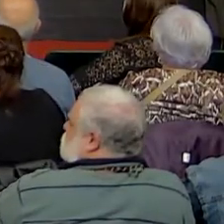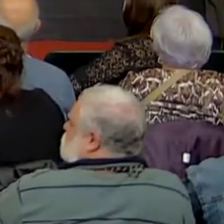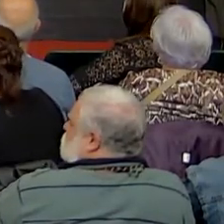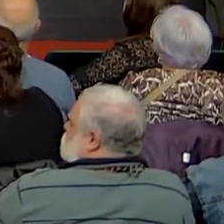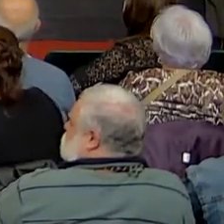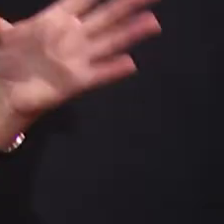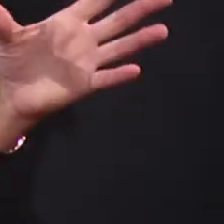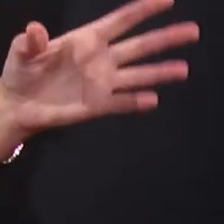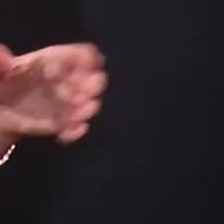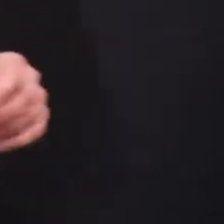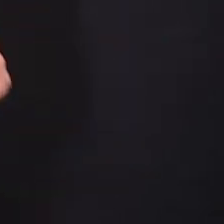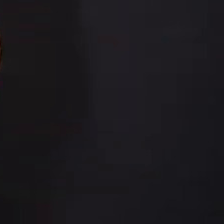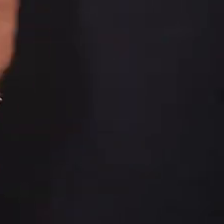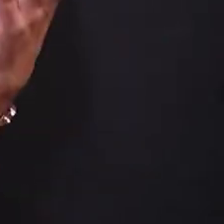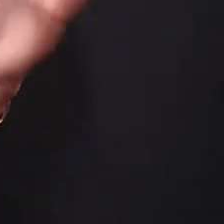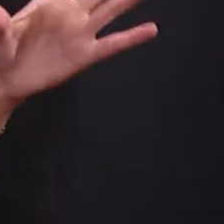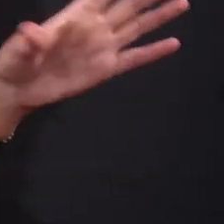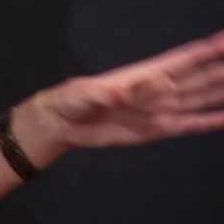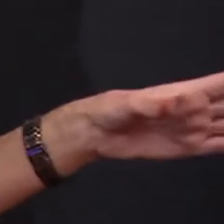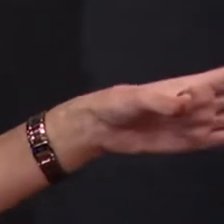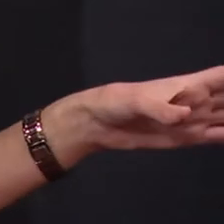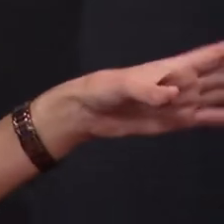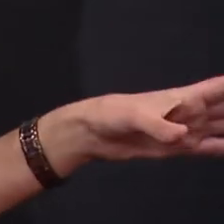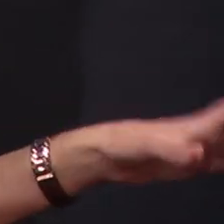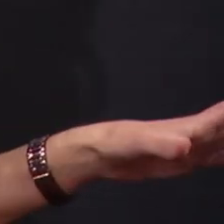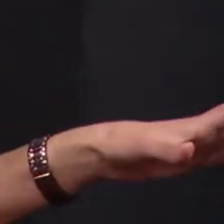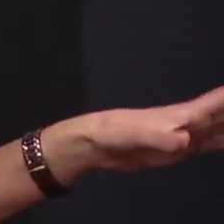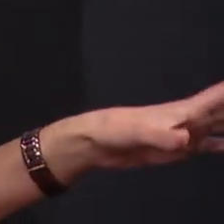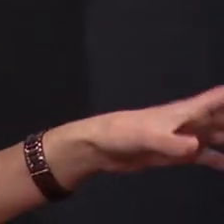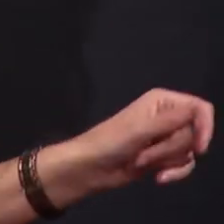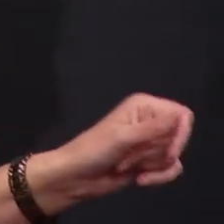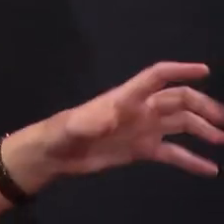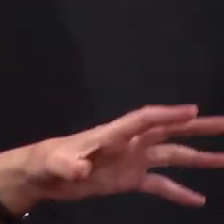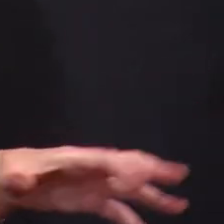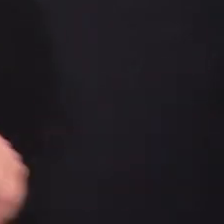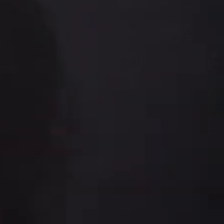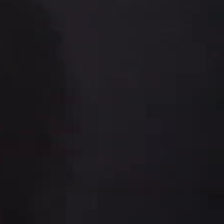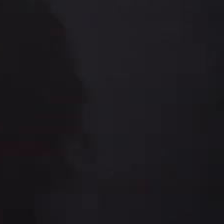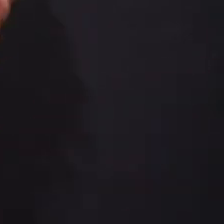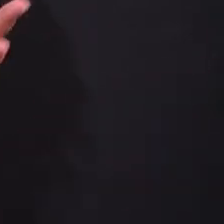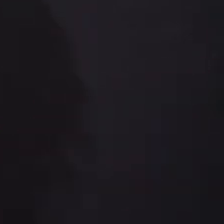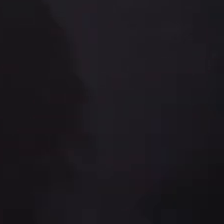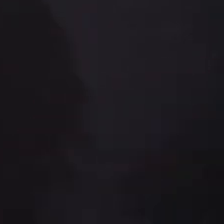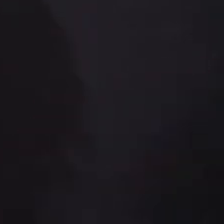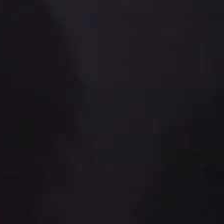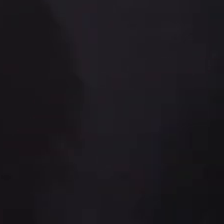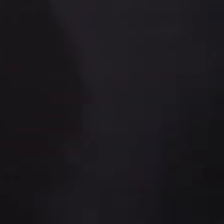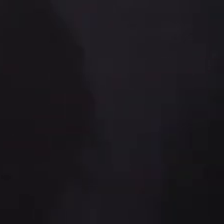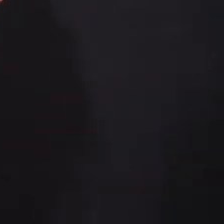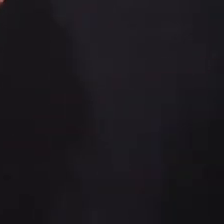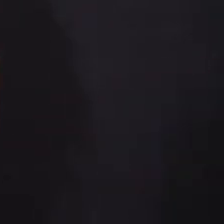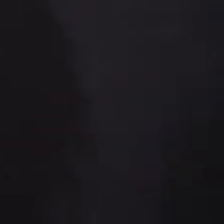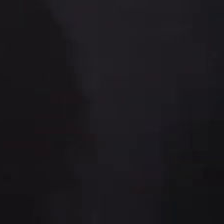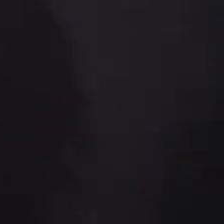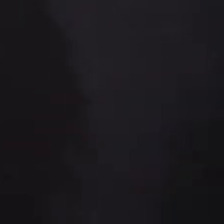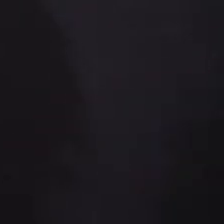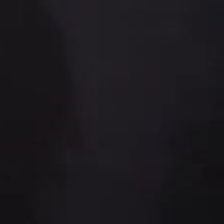antes de publicarse este libro, os abogados de Editorial Planeta, ¿no? Non me equivoco, detectaron máis de